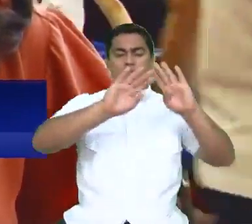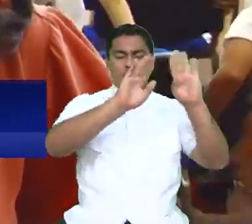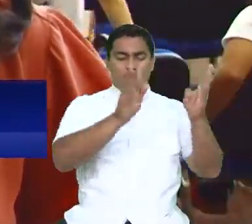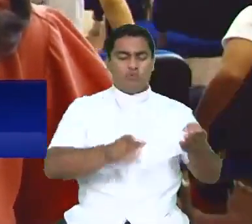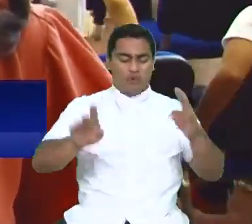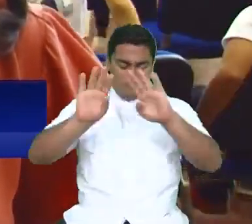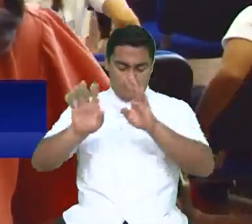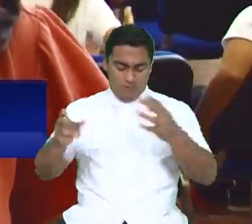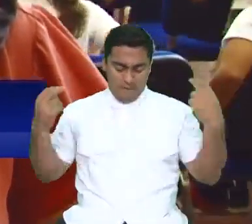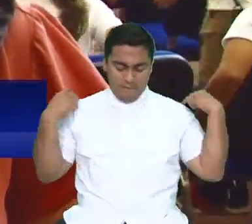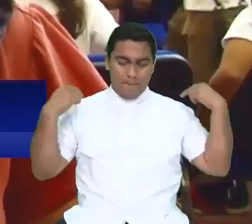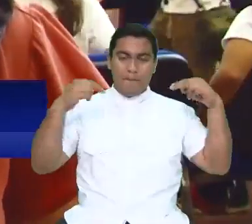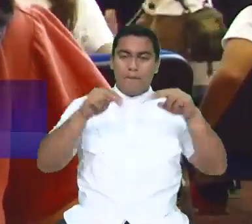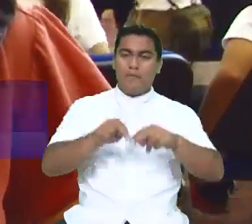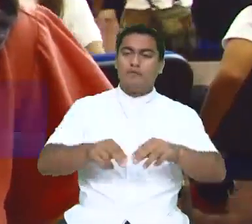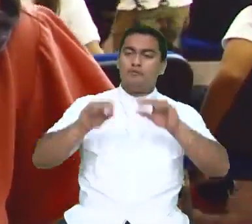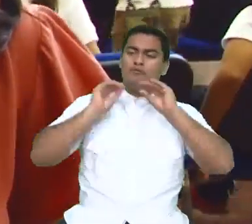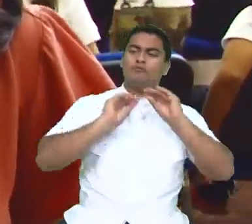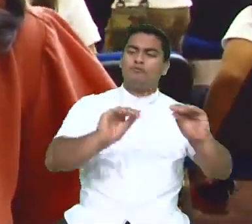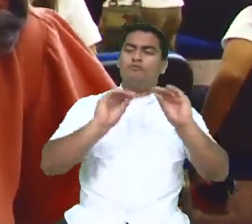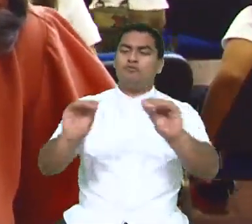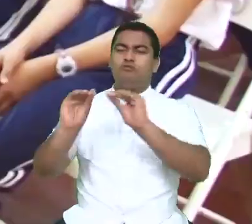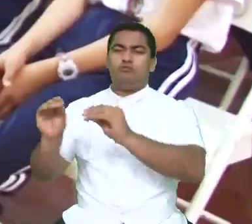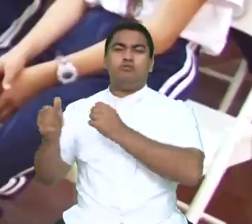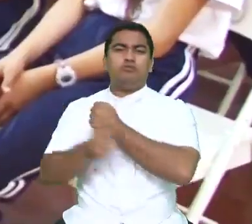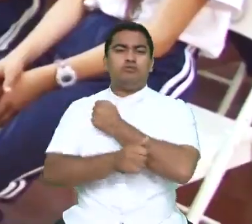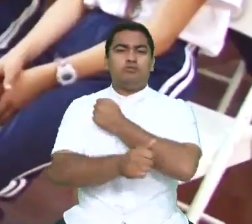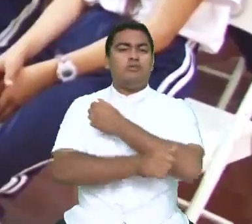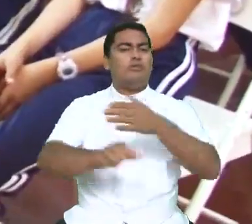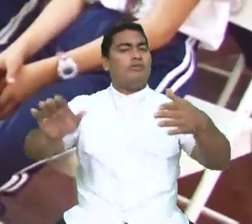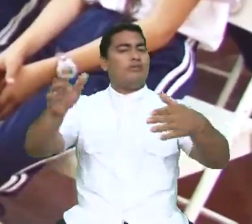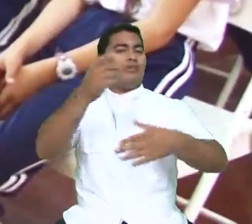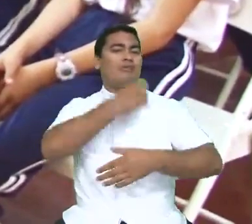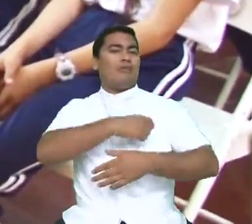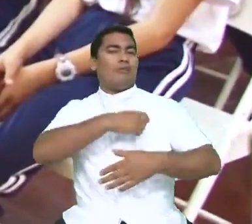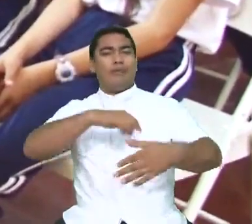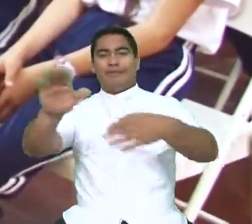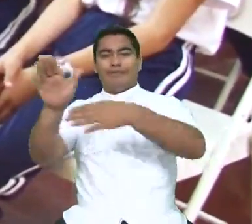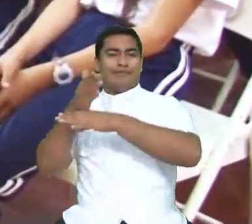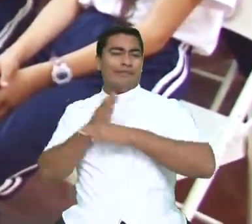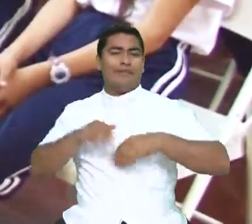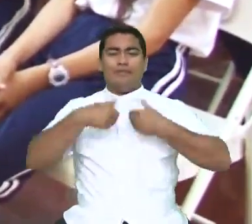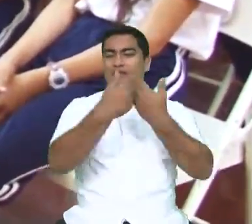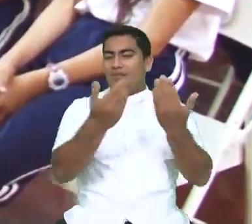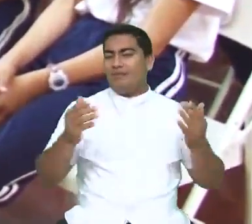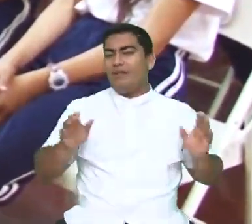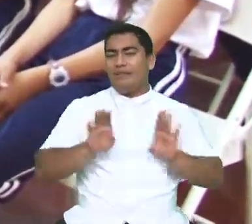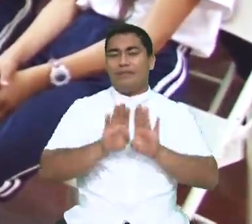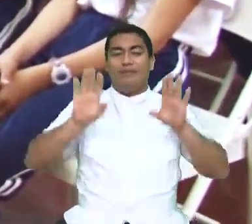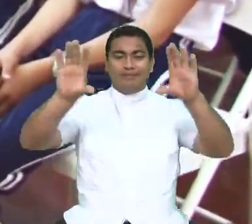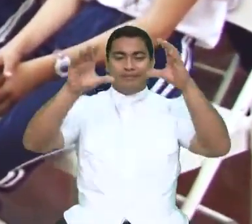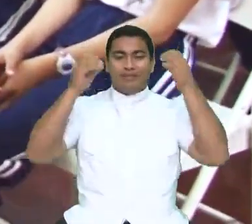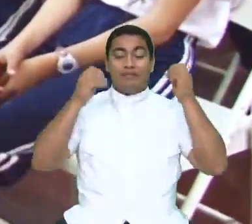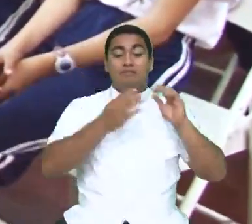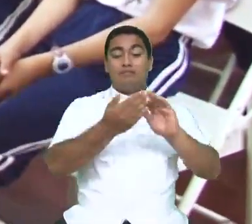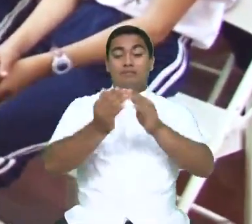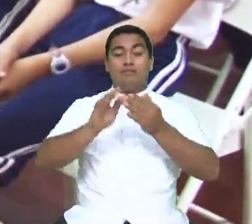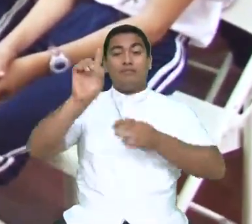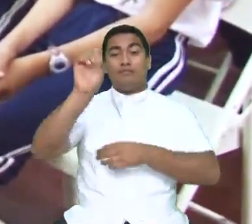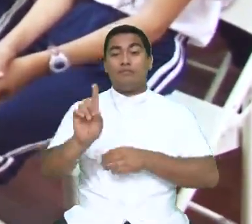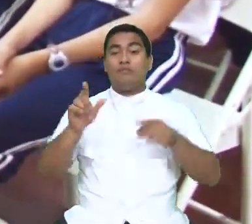día a día lleva el pan del saber a cada una de las escuelas, a cada una de las aulas de clase. Como Distrito 1 de Managua,